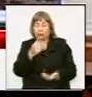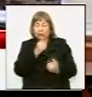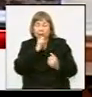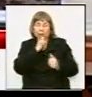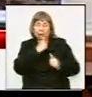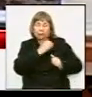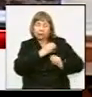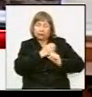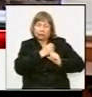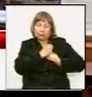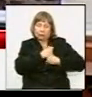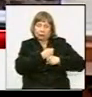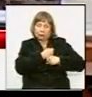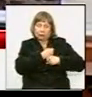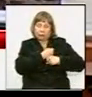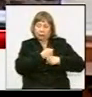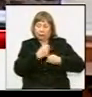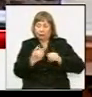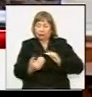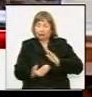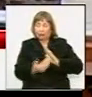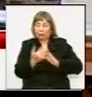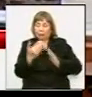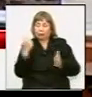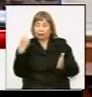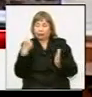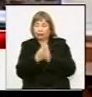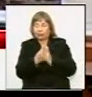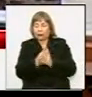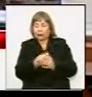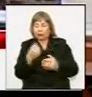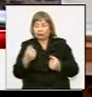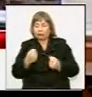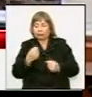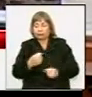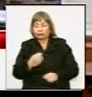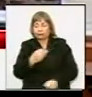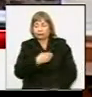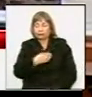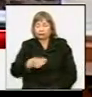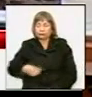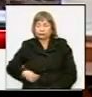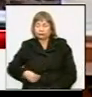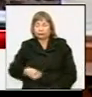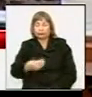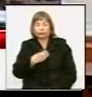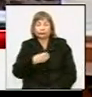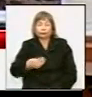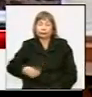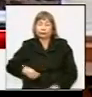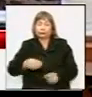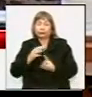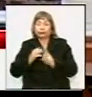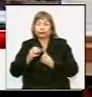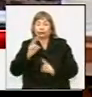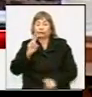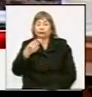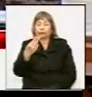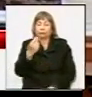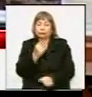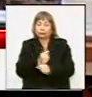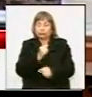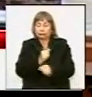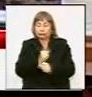siento frente a este golpe tan fuerte al Ministerio. En el Ministerio de Cultura somos 2.000 trabajadores